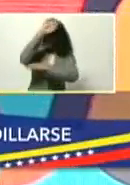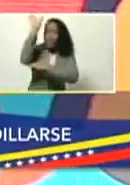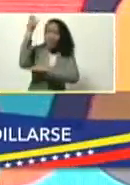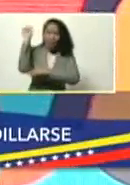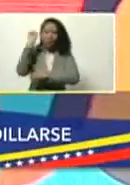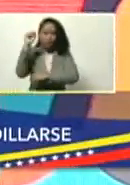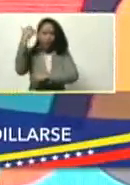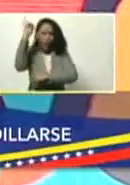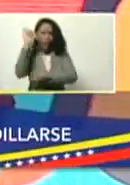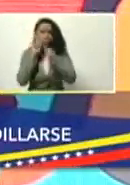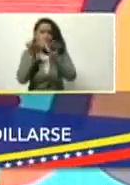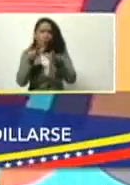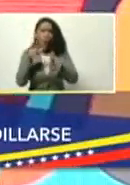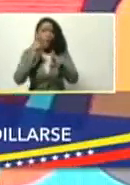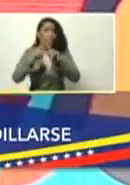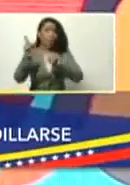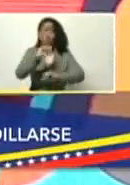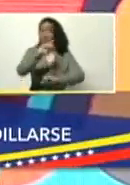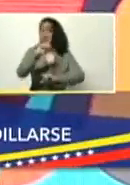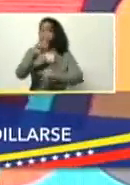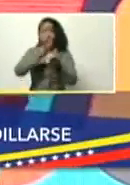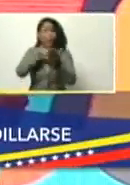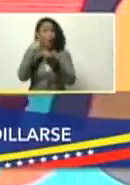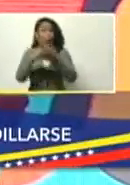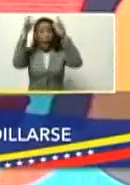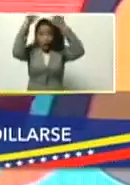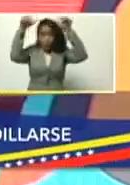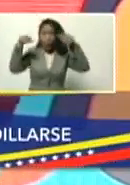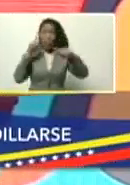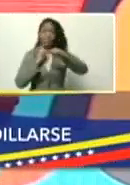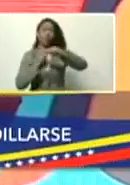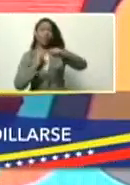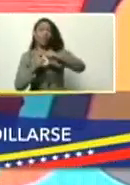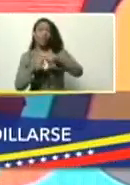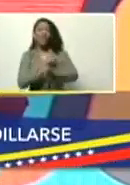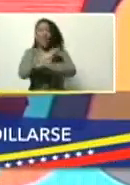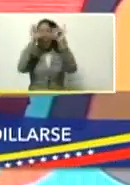lluvia, la prosperidad, la felicidad,